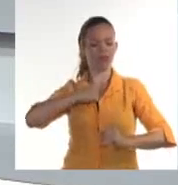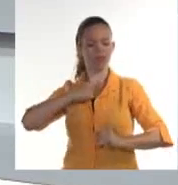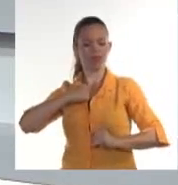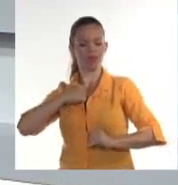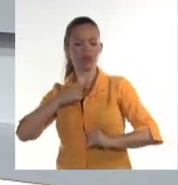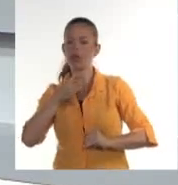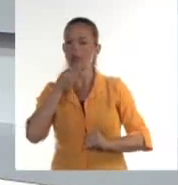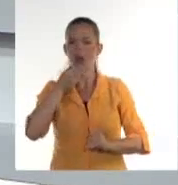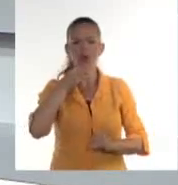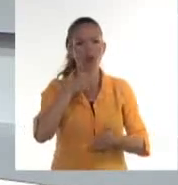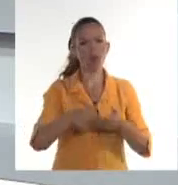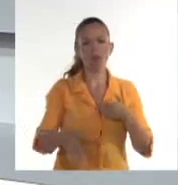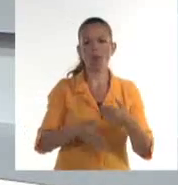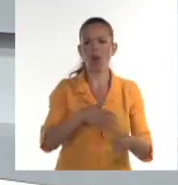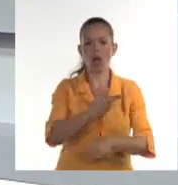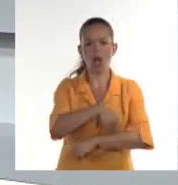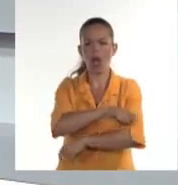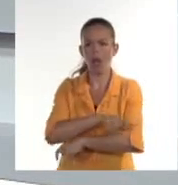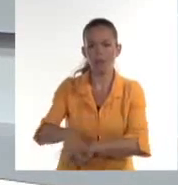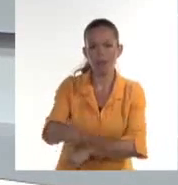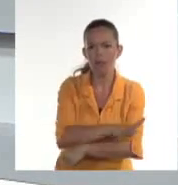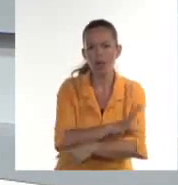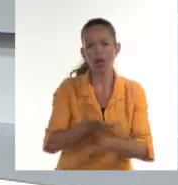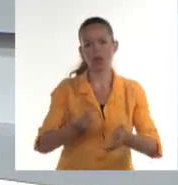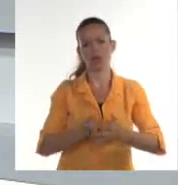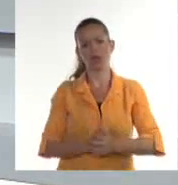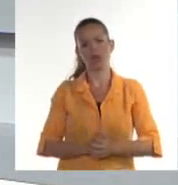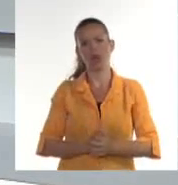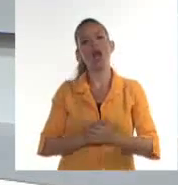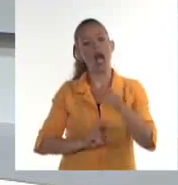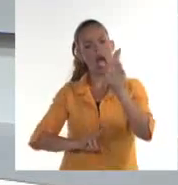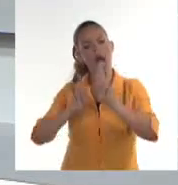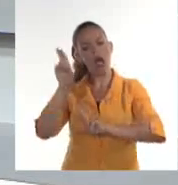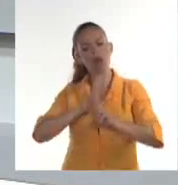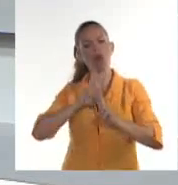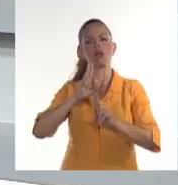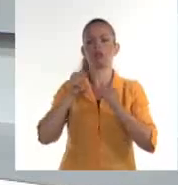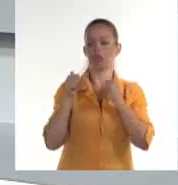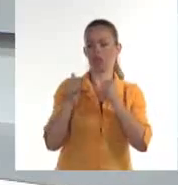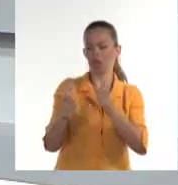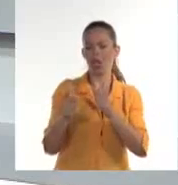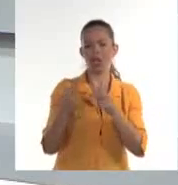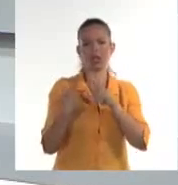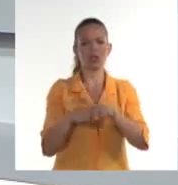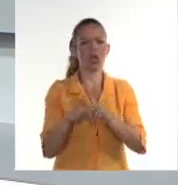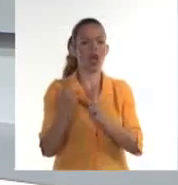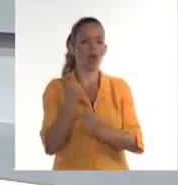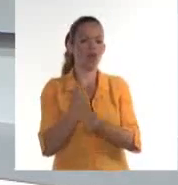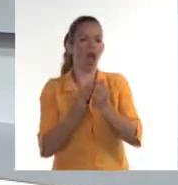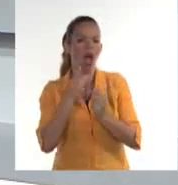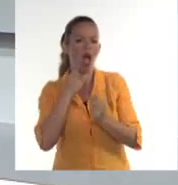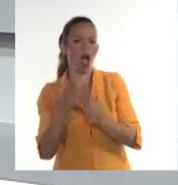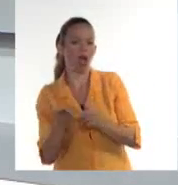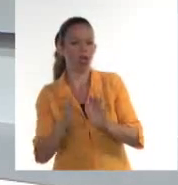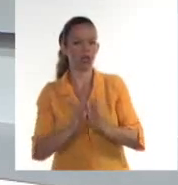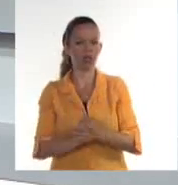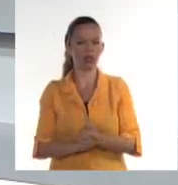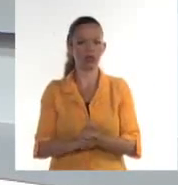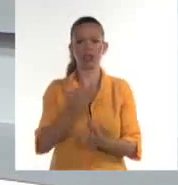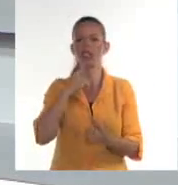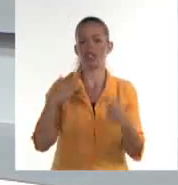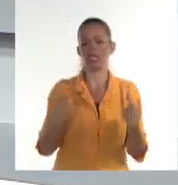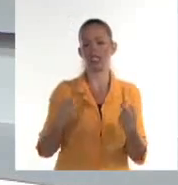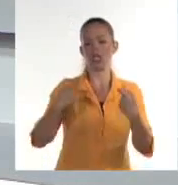gente. Entonces se trata de parches que ponen pausa endeble a una crisis. Por otro lado, querer imponer seguridad, donde lo